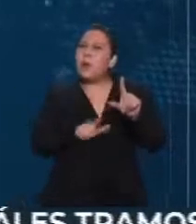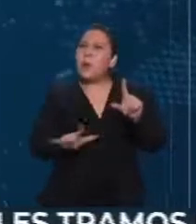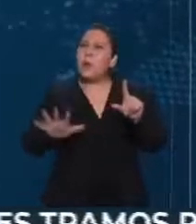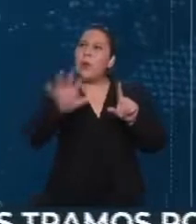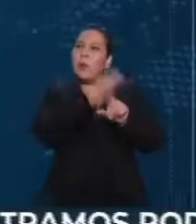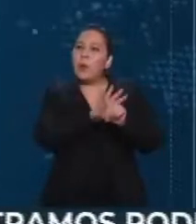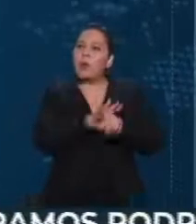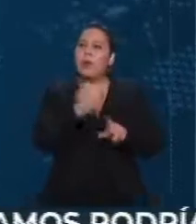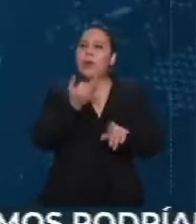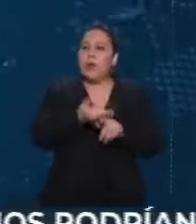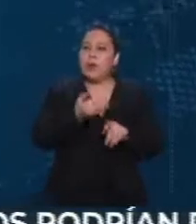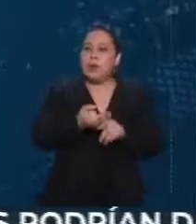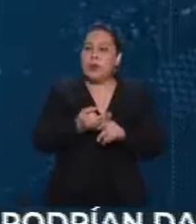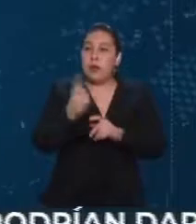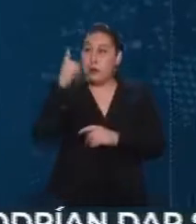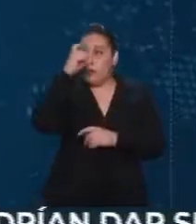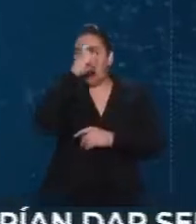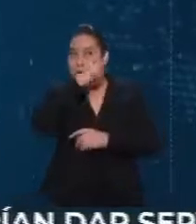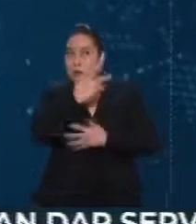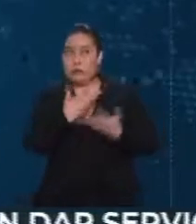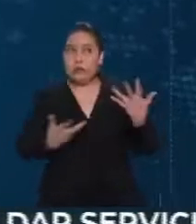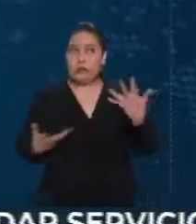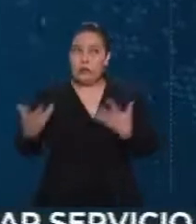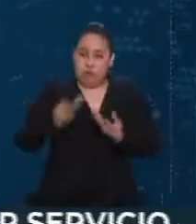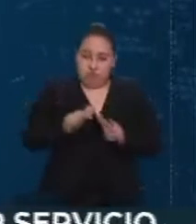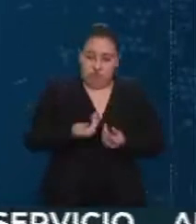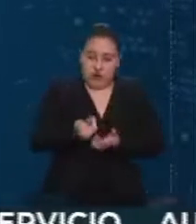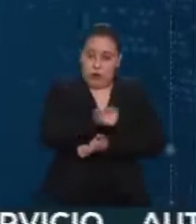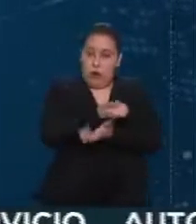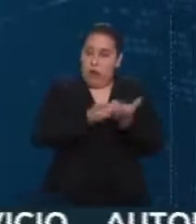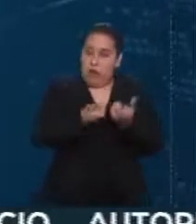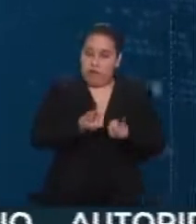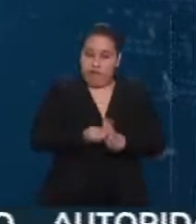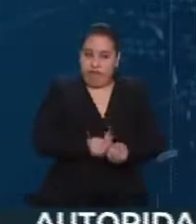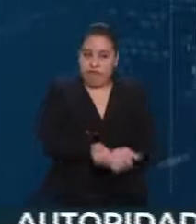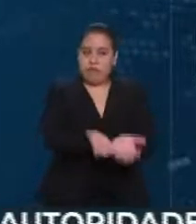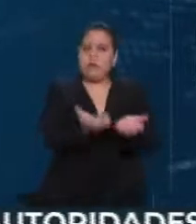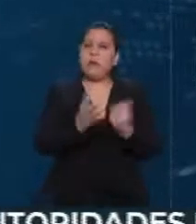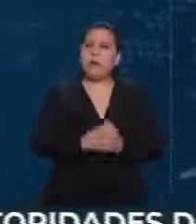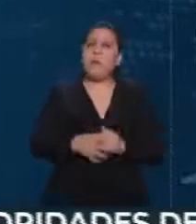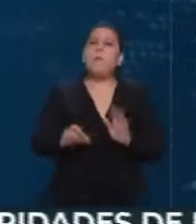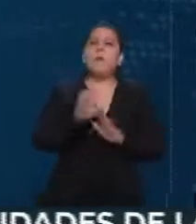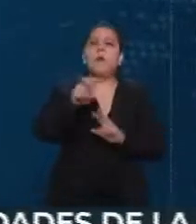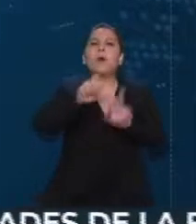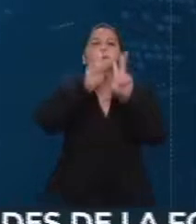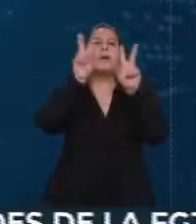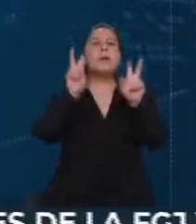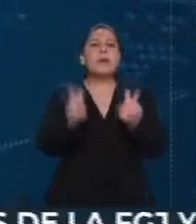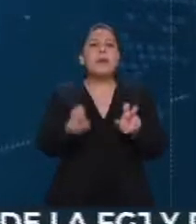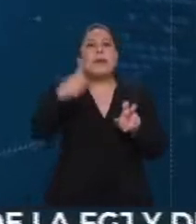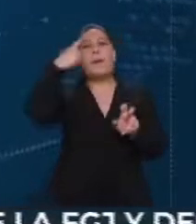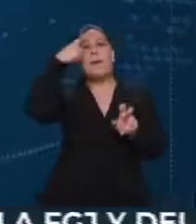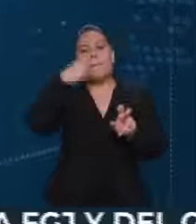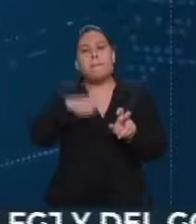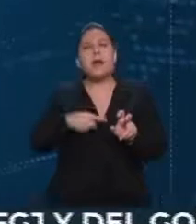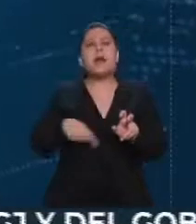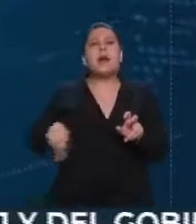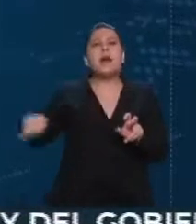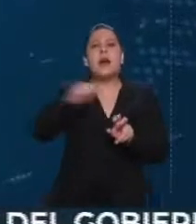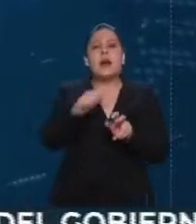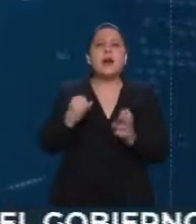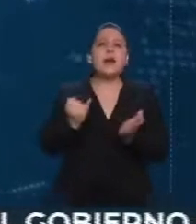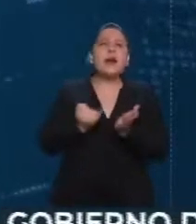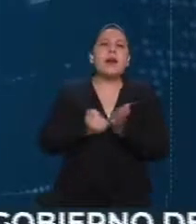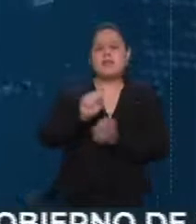donde no estamos en la etapa crítica de la pandemia y se dan otros indicadores como por ejemplo el tema de las remesas, el tema de la recaudación fiscal, más o menos